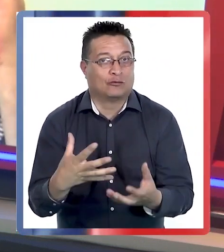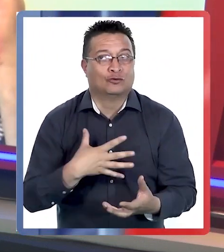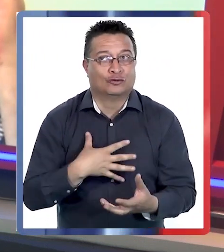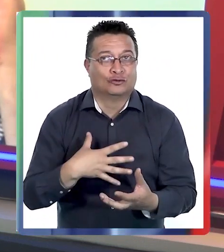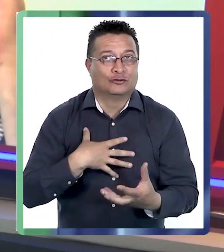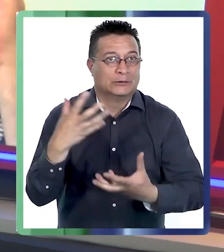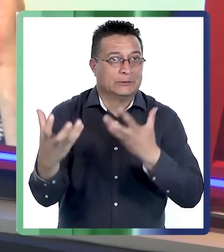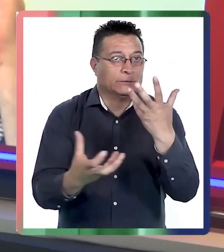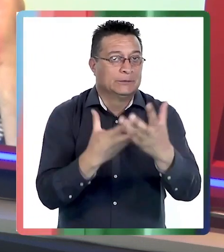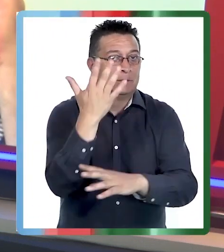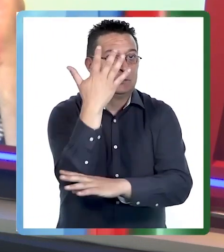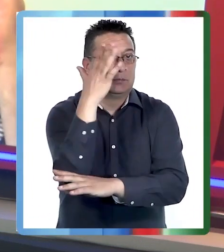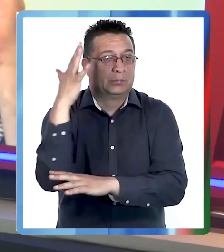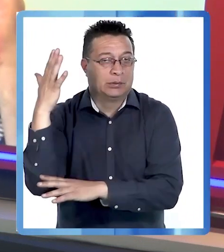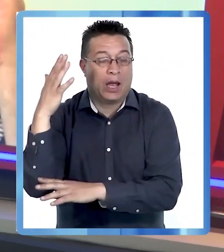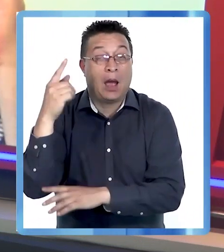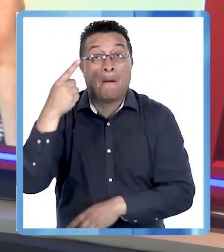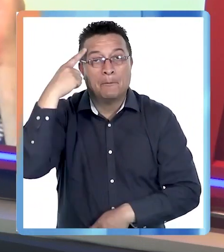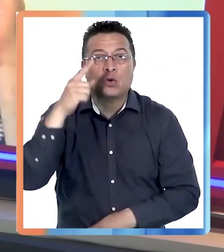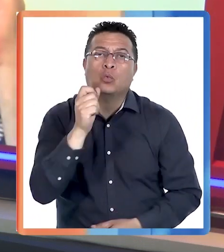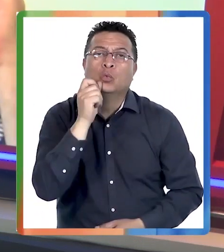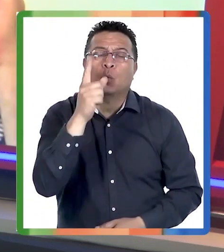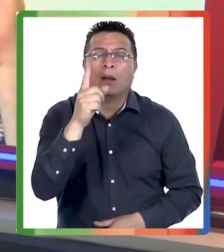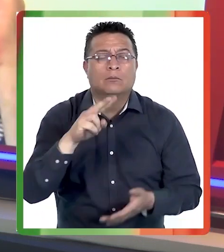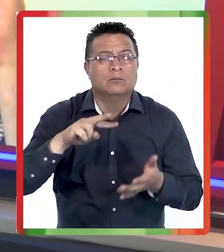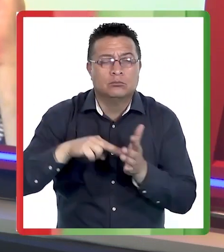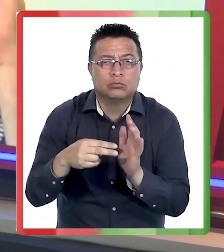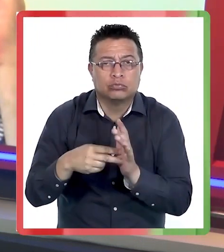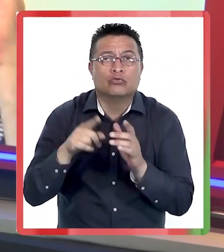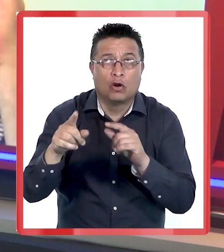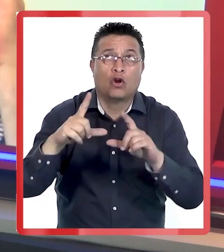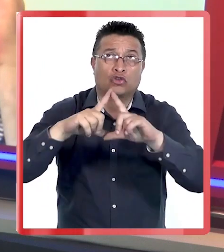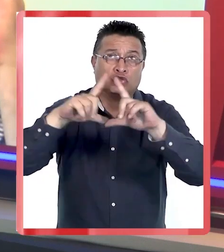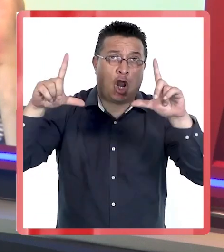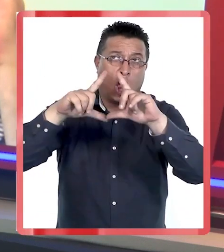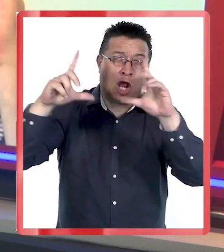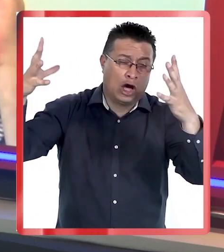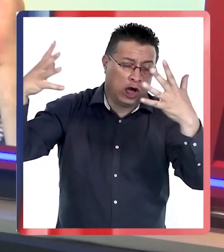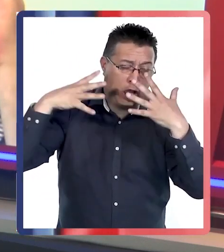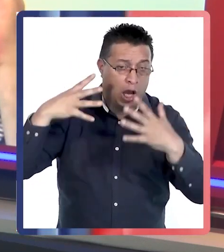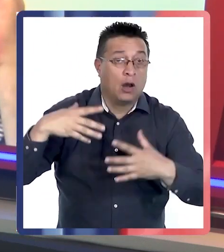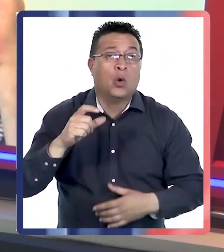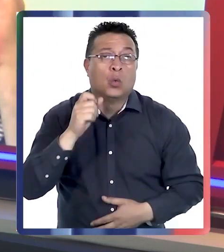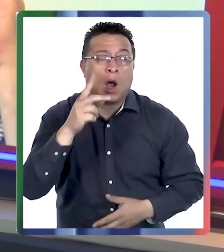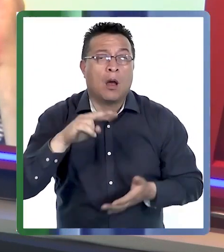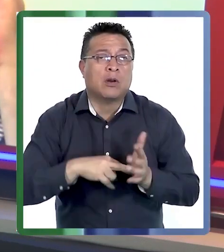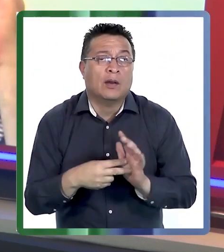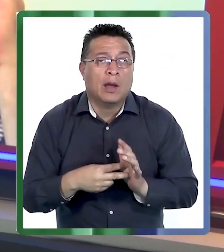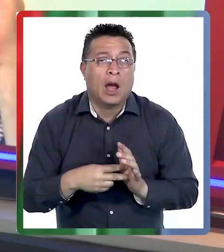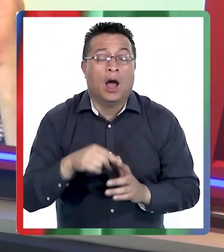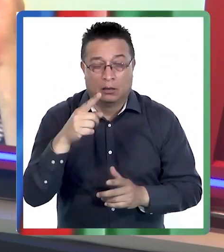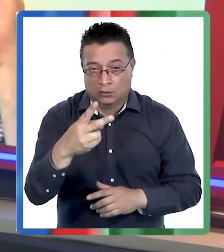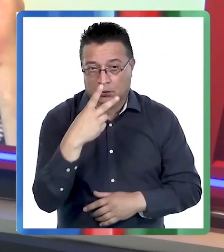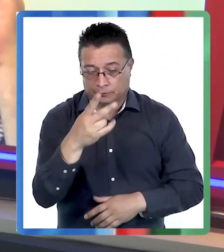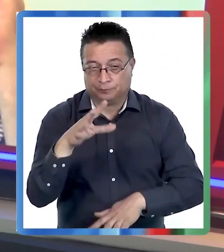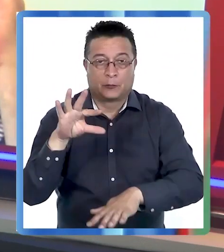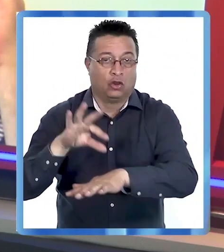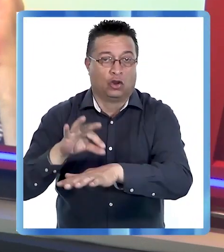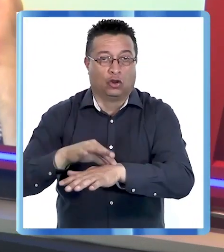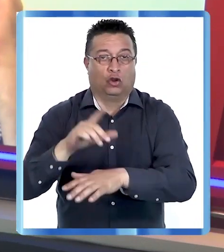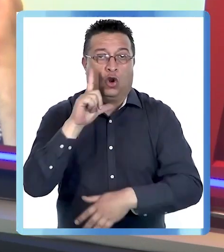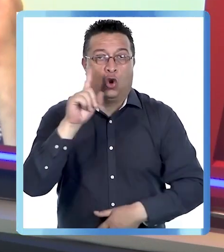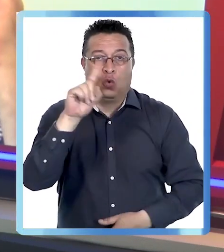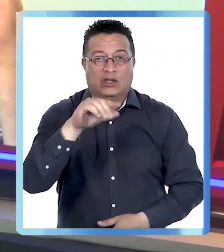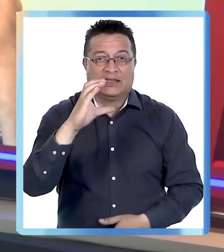los temibles incendios forestales. Pero, ¿cuáles son los riesgos de exponerse a temperaturas tan elevadas? Para saberlo tenemos en pantalla al